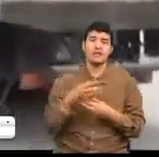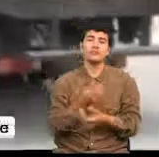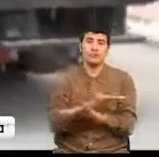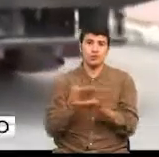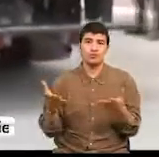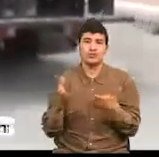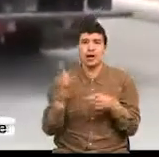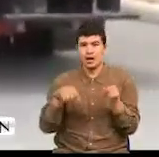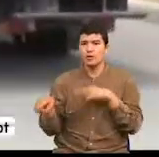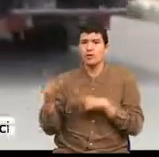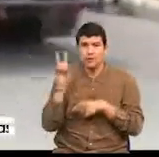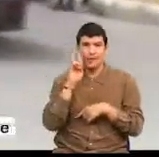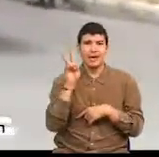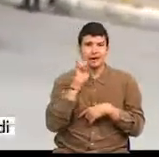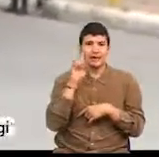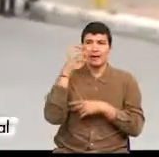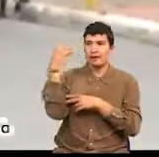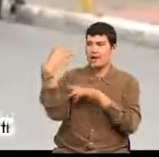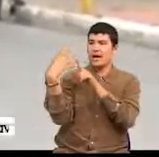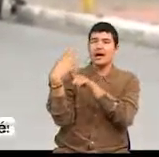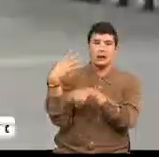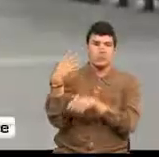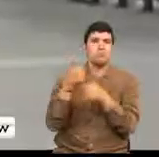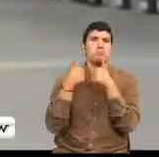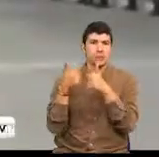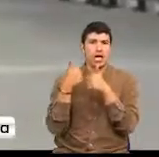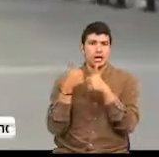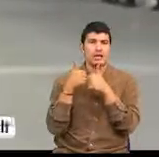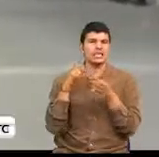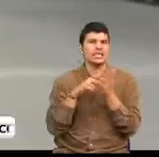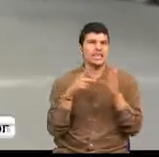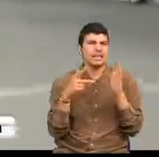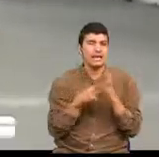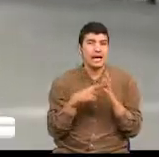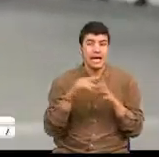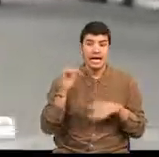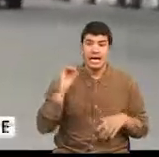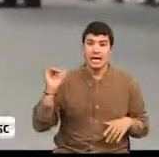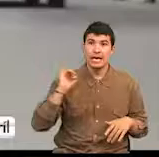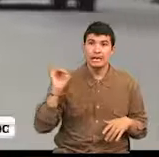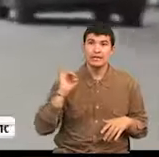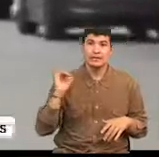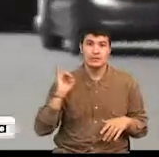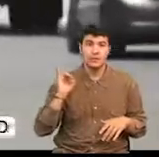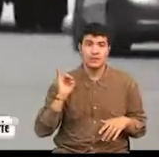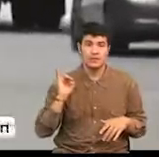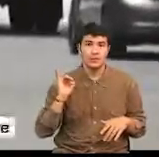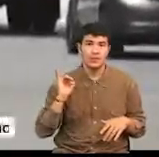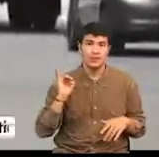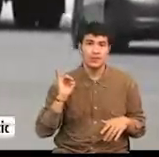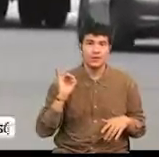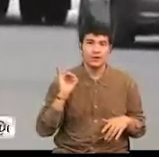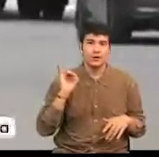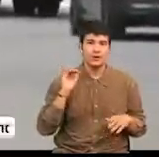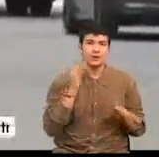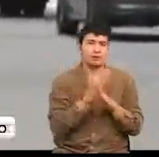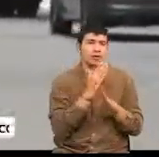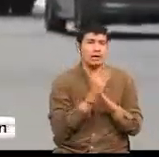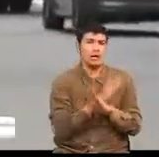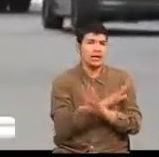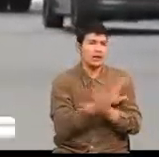en verde. Eso quiere decir que para el Ejército Nacional no es que no tengan problemas, pero